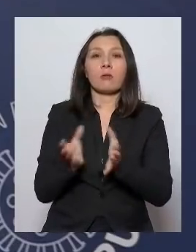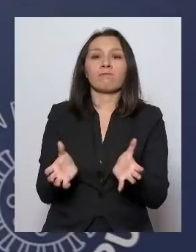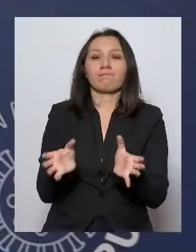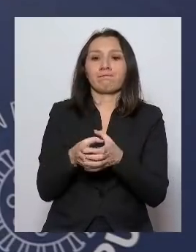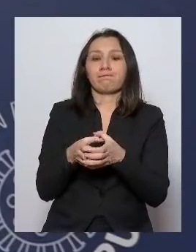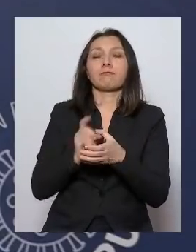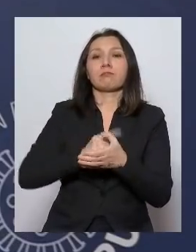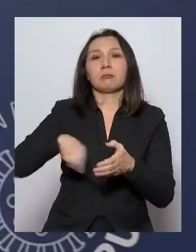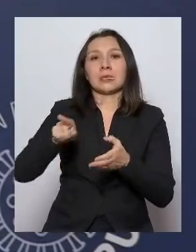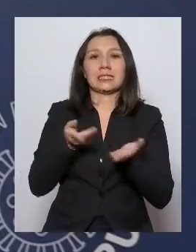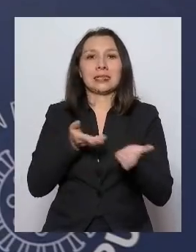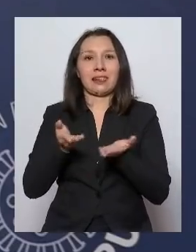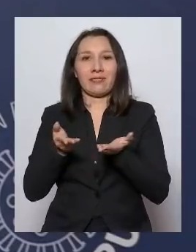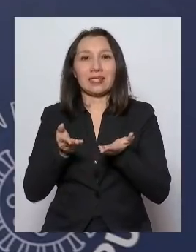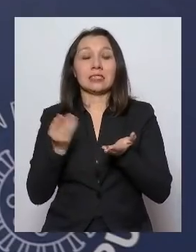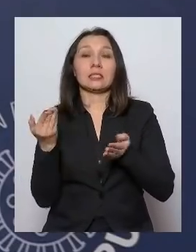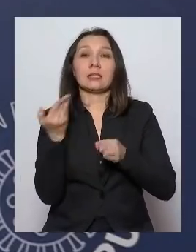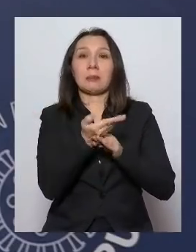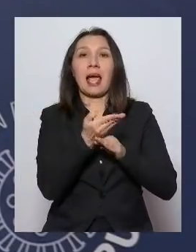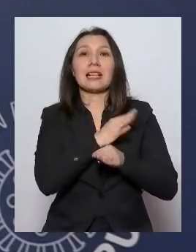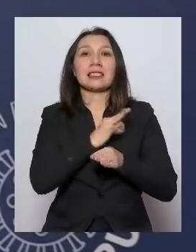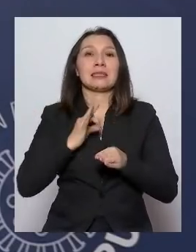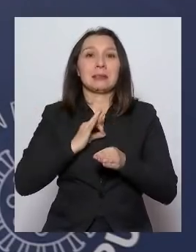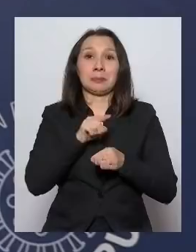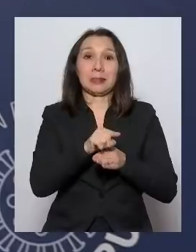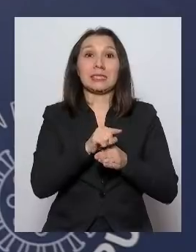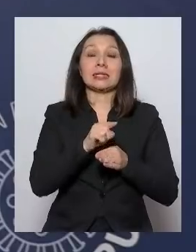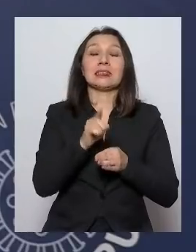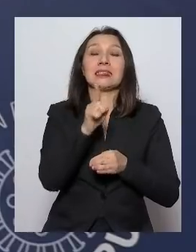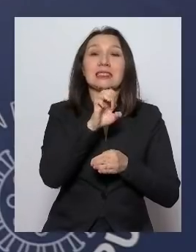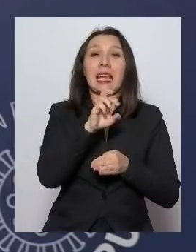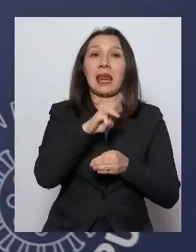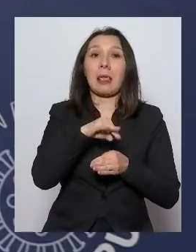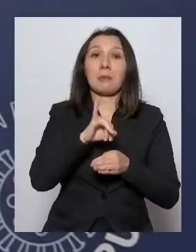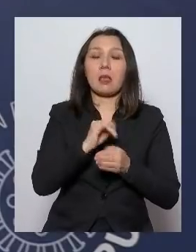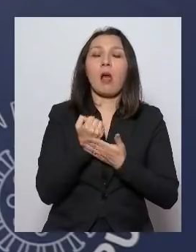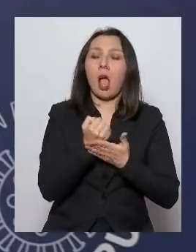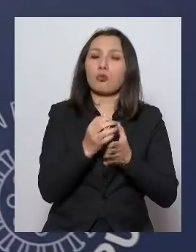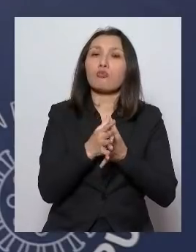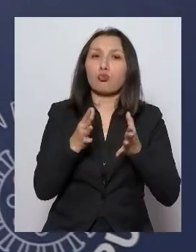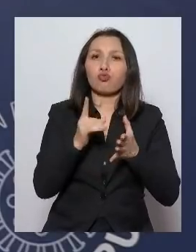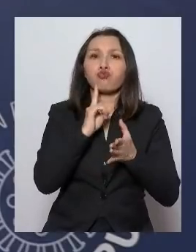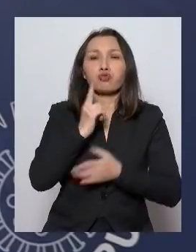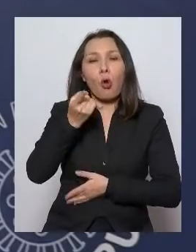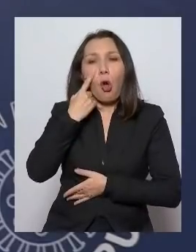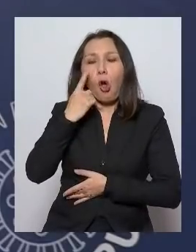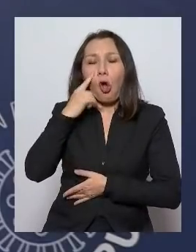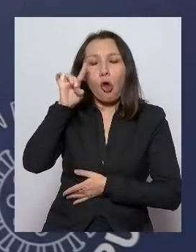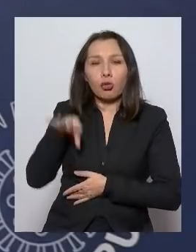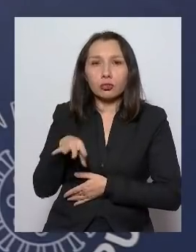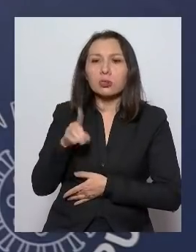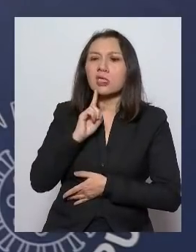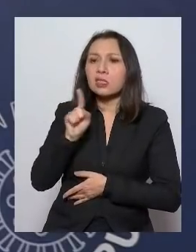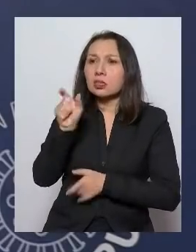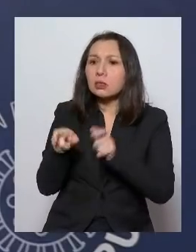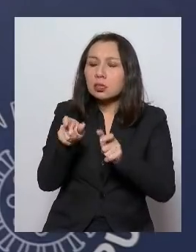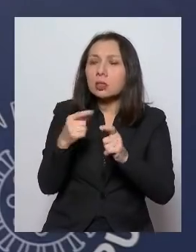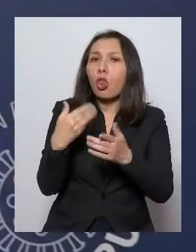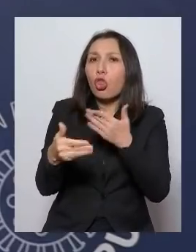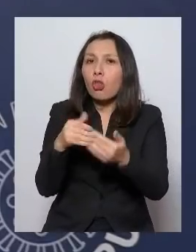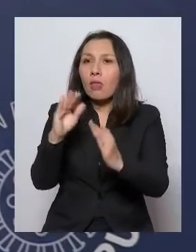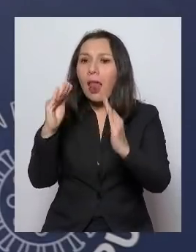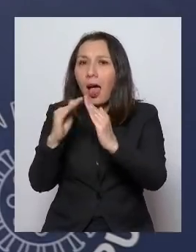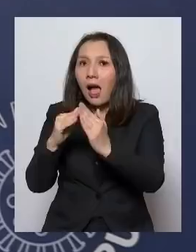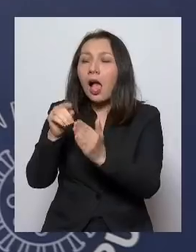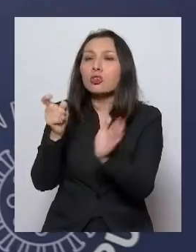servicio a la Seremi pueden colaborar enormemente porque van a tener conocimiento de los casos, sus domicilios,